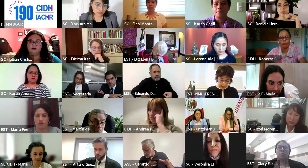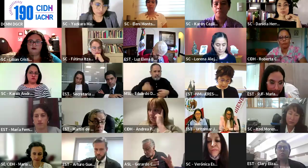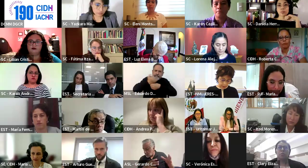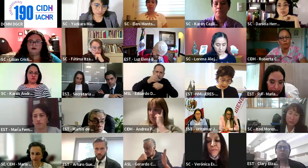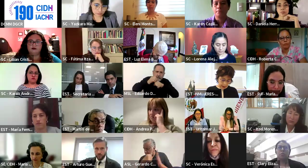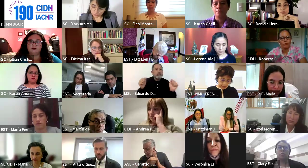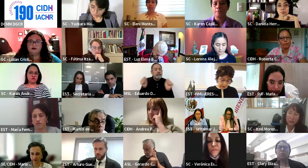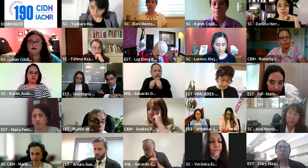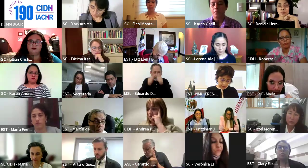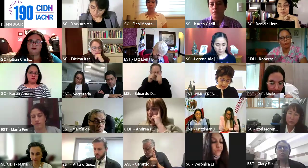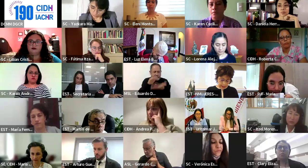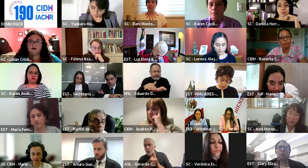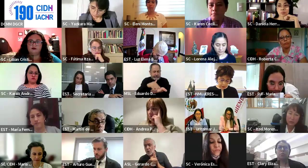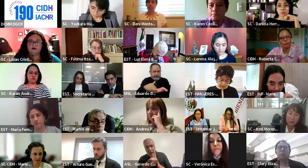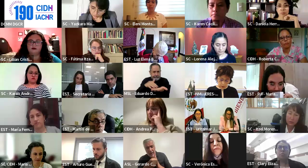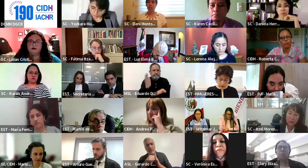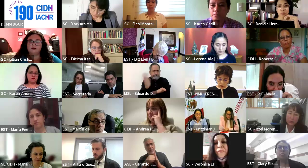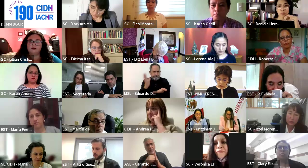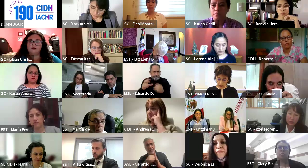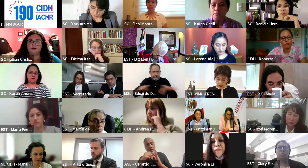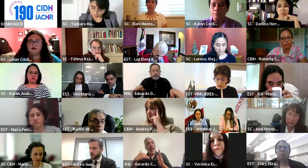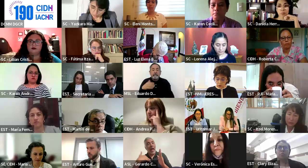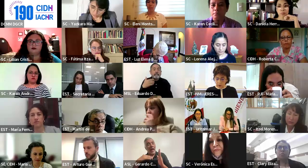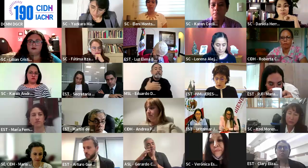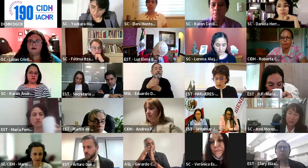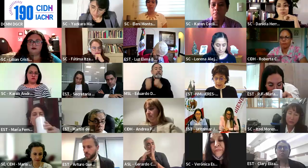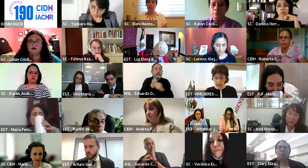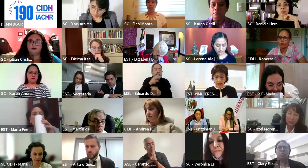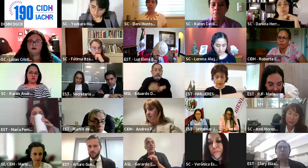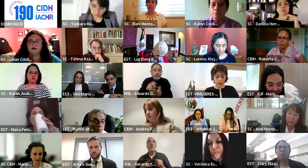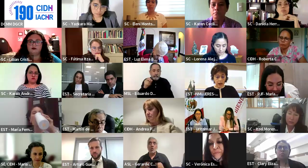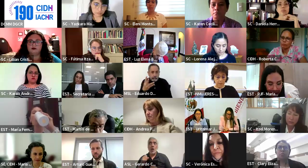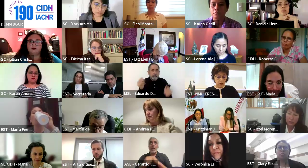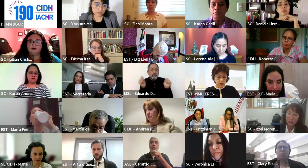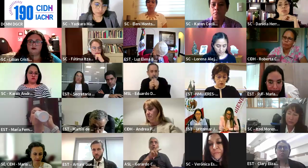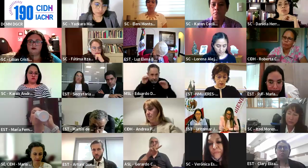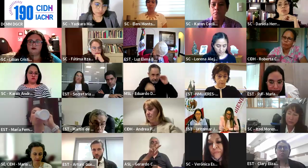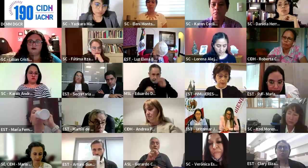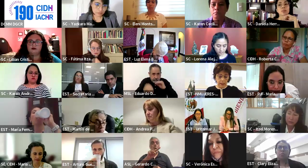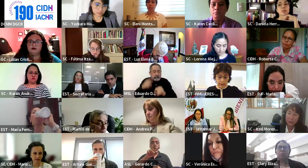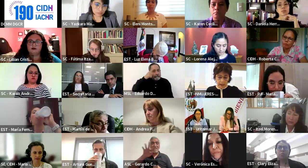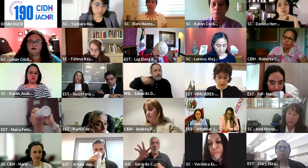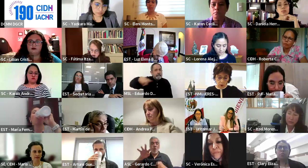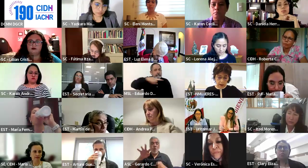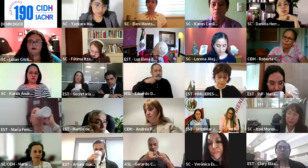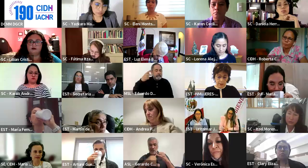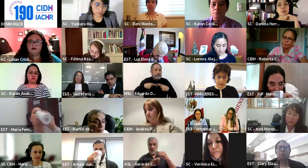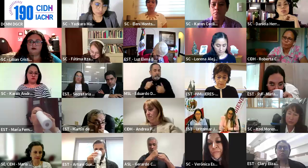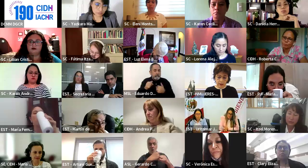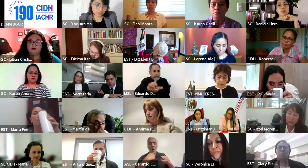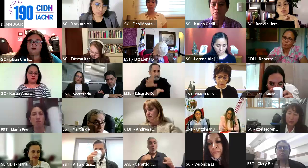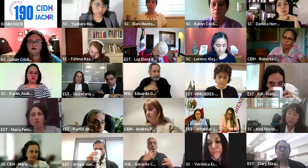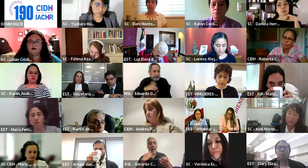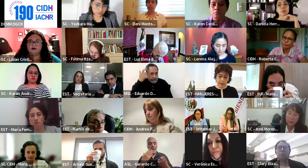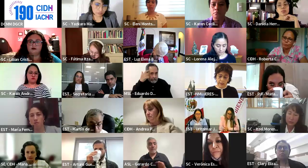sistema braille. A finales de 2024 se contará con su versión dirigida a personas con discapacidad intelectual